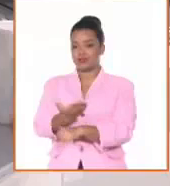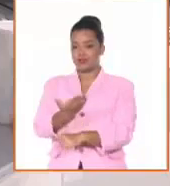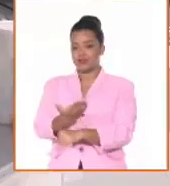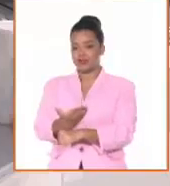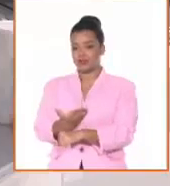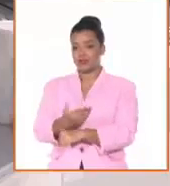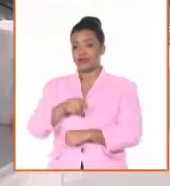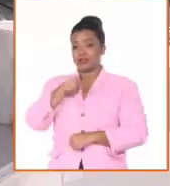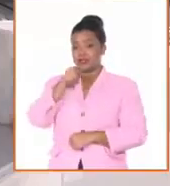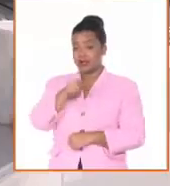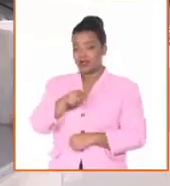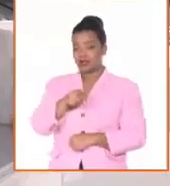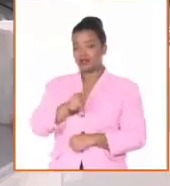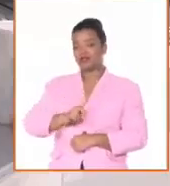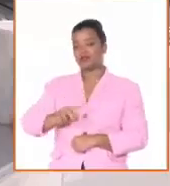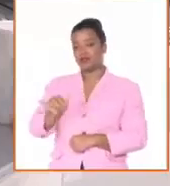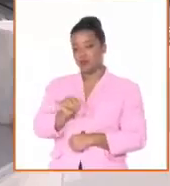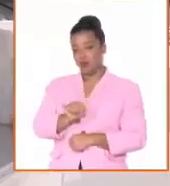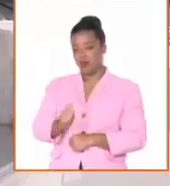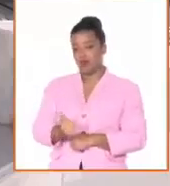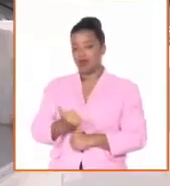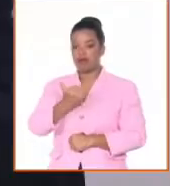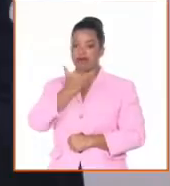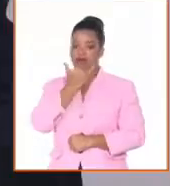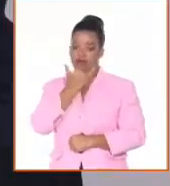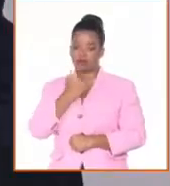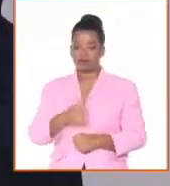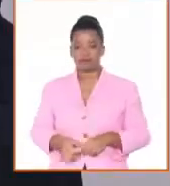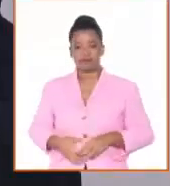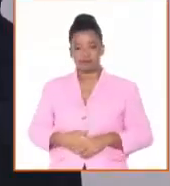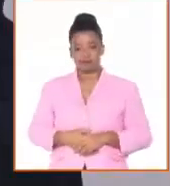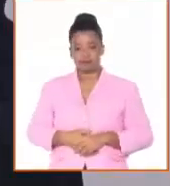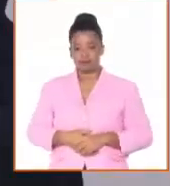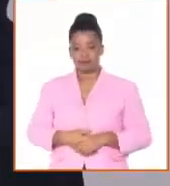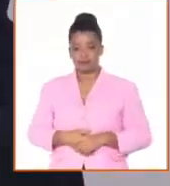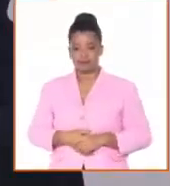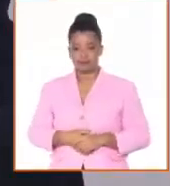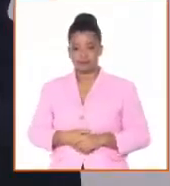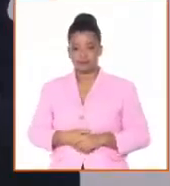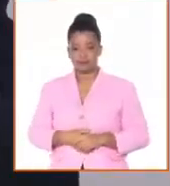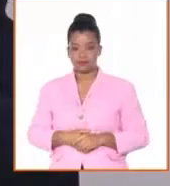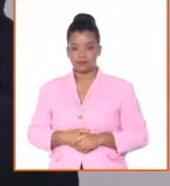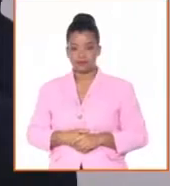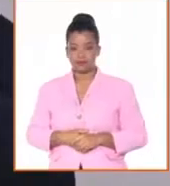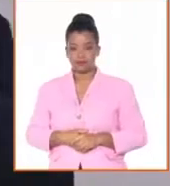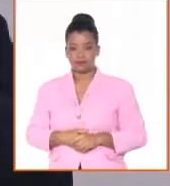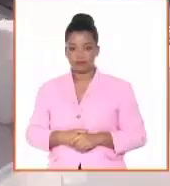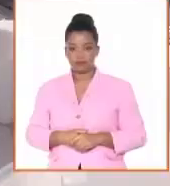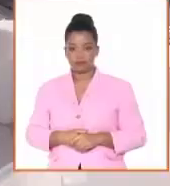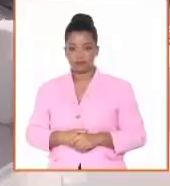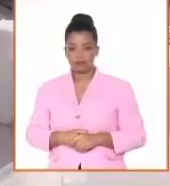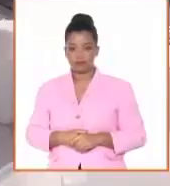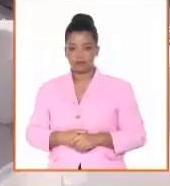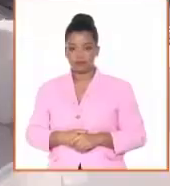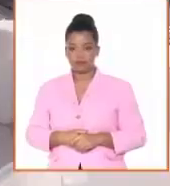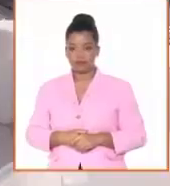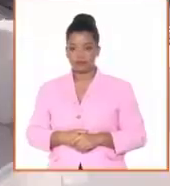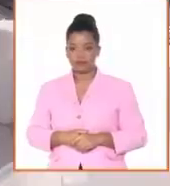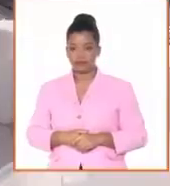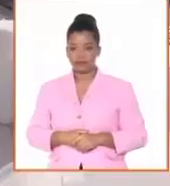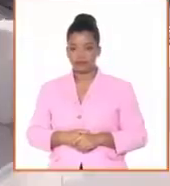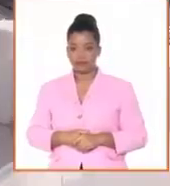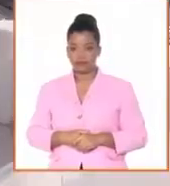Eso compira contra que haya una prestación del servicio con las condiciones requeridas Ese es el objetivo